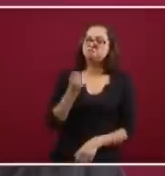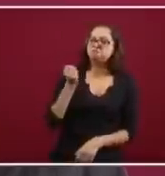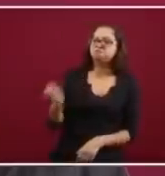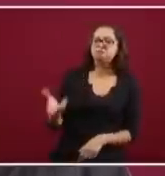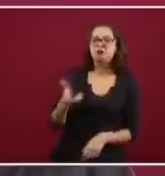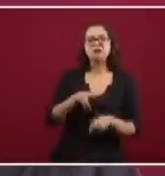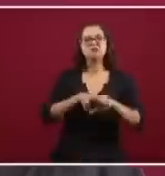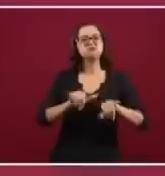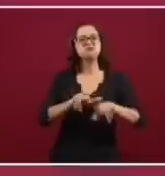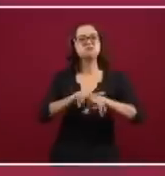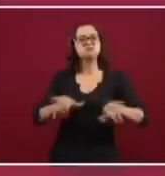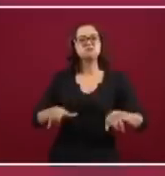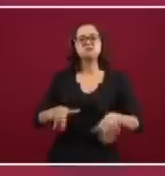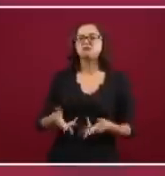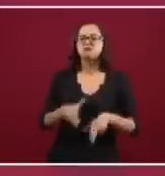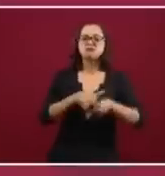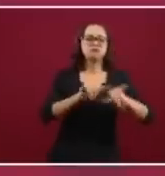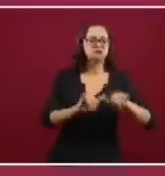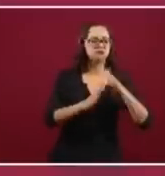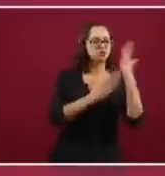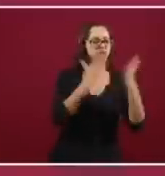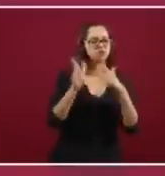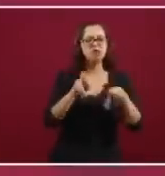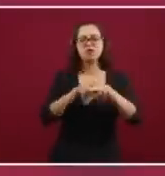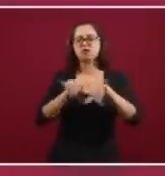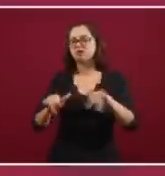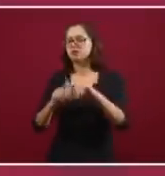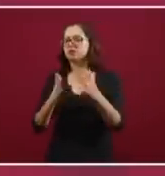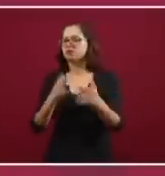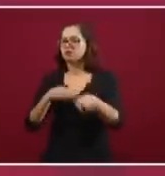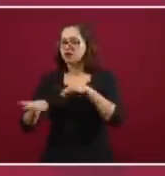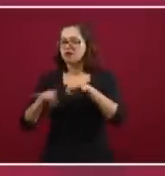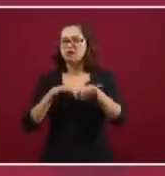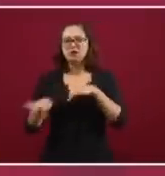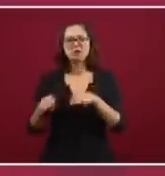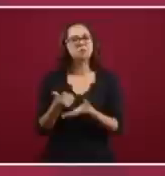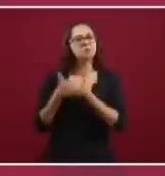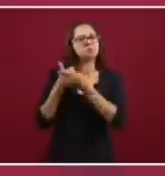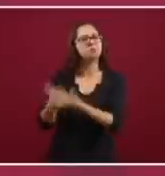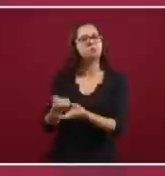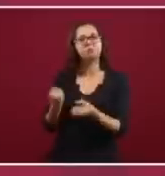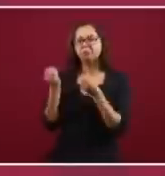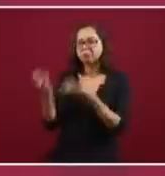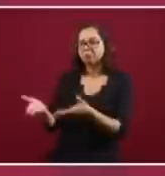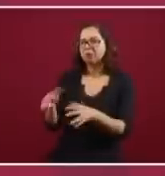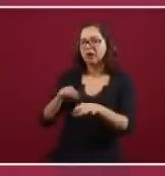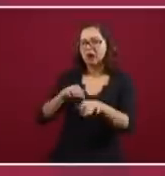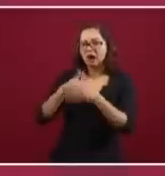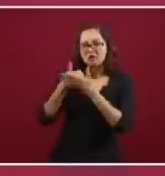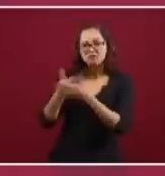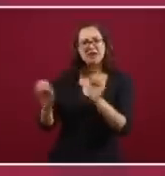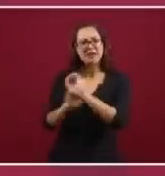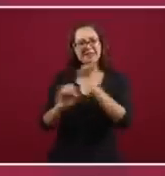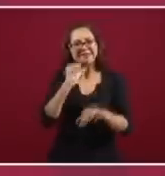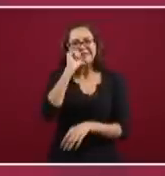estudiaban ni trabajaban, no hacer nada por ellos, y cuando ya los jóvenes